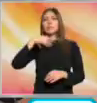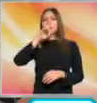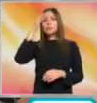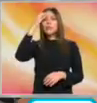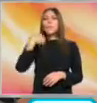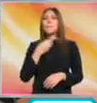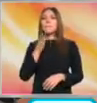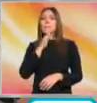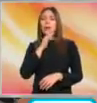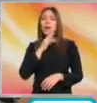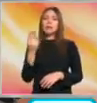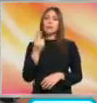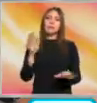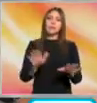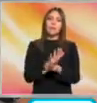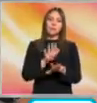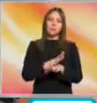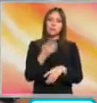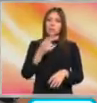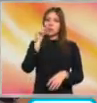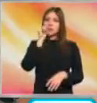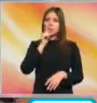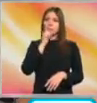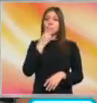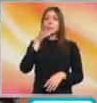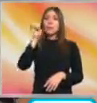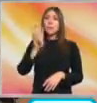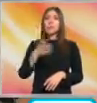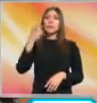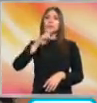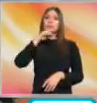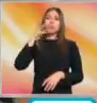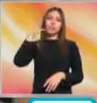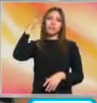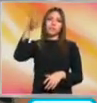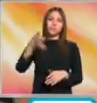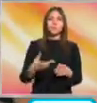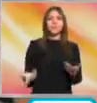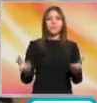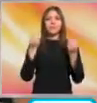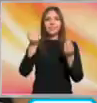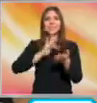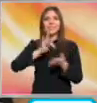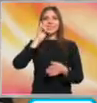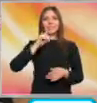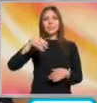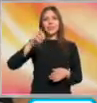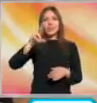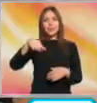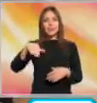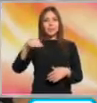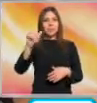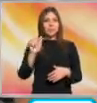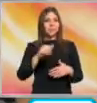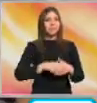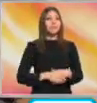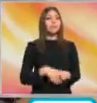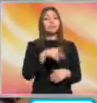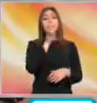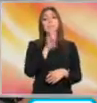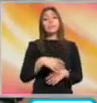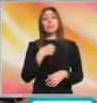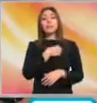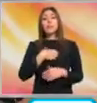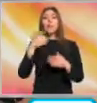por supuesto. Eso nos va a ayudar siempre. Así lo es. Norma, pues como siempre, muchísimas gracias. Ay, Humberto, yo feliz y de verdad espero que todos